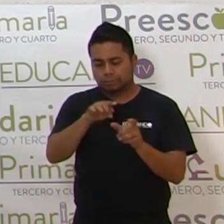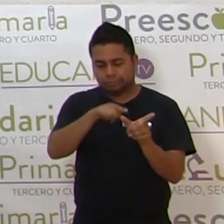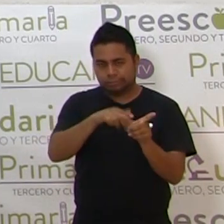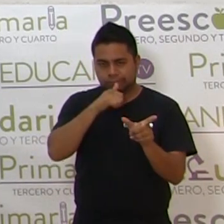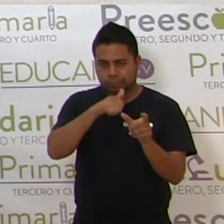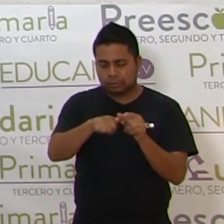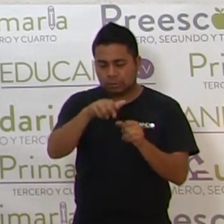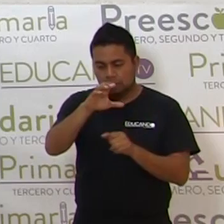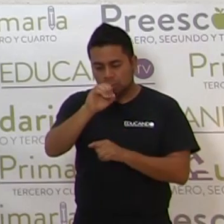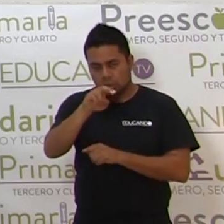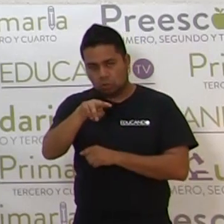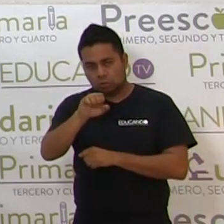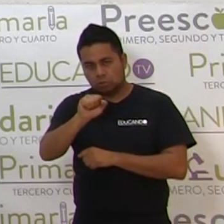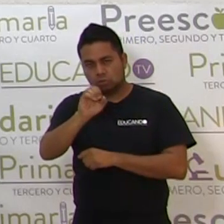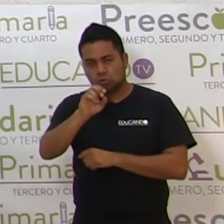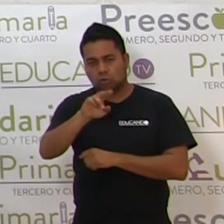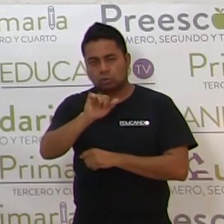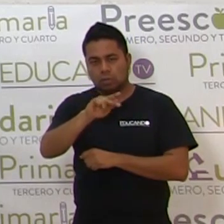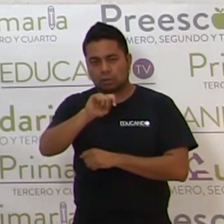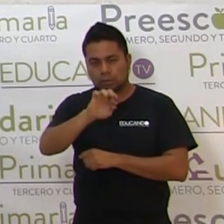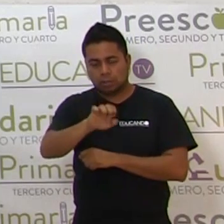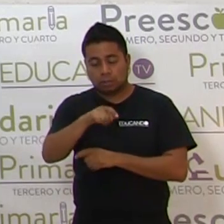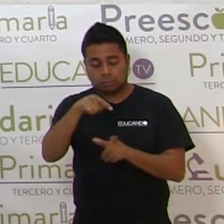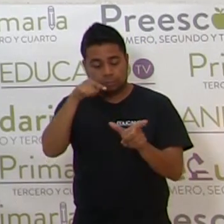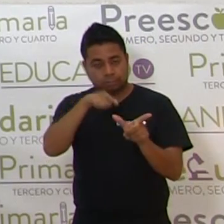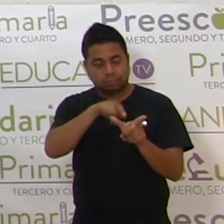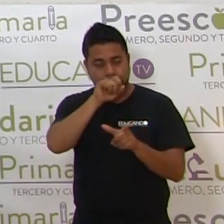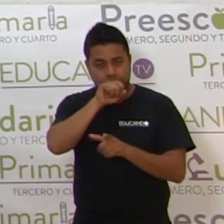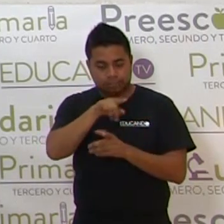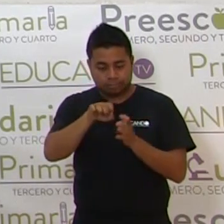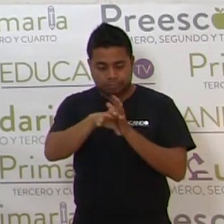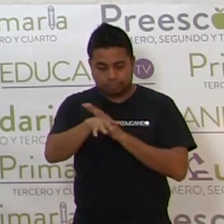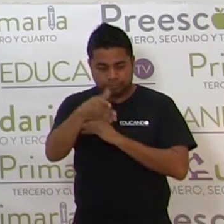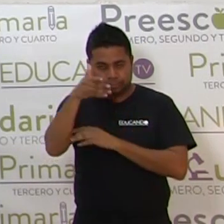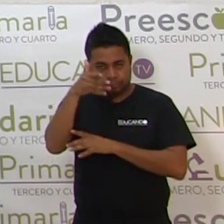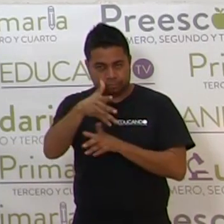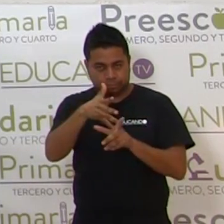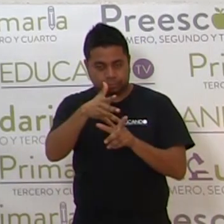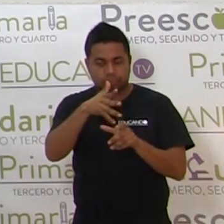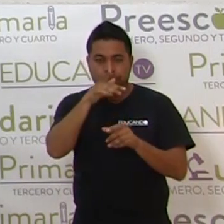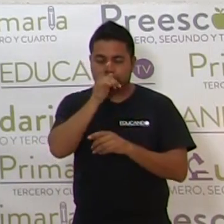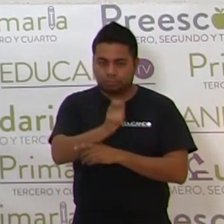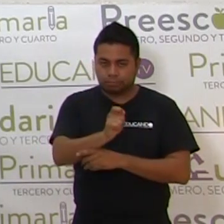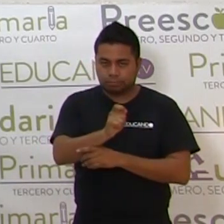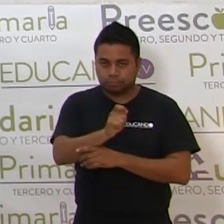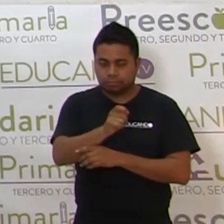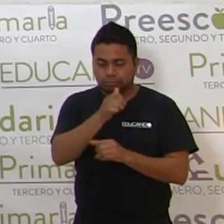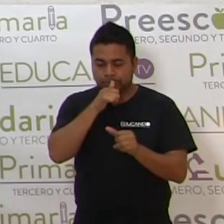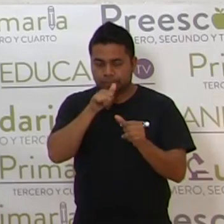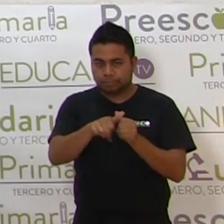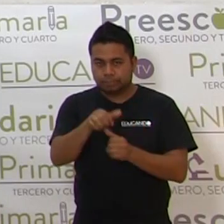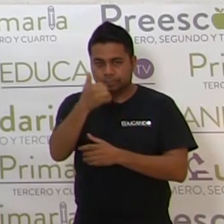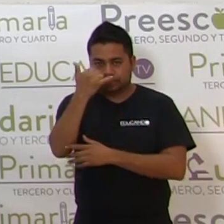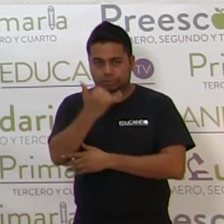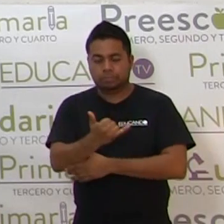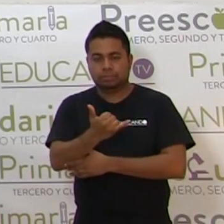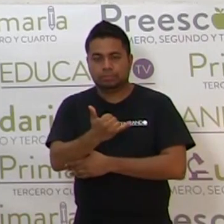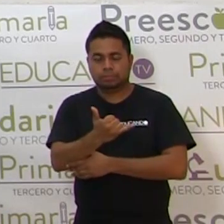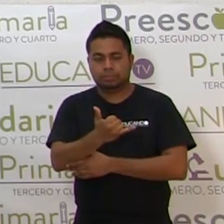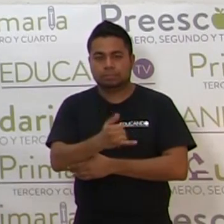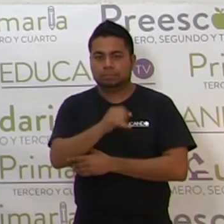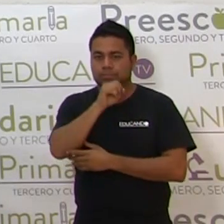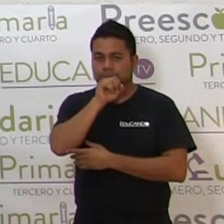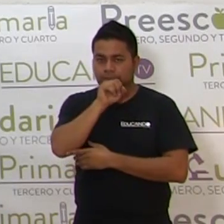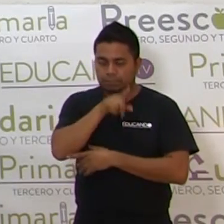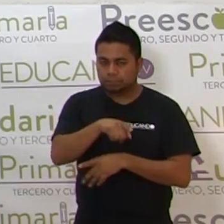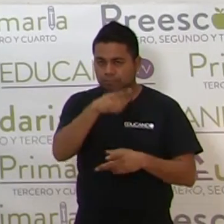Entonces, acá también en esta parte, la Y se va a